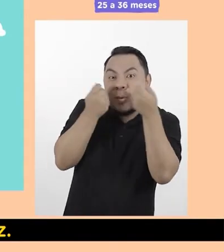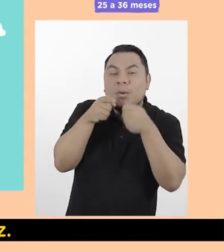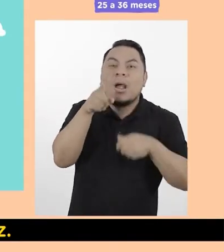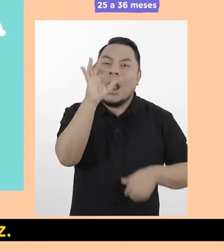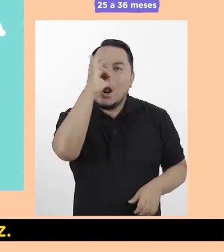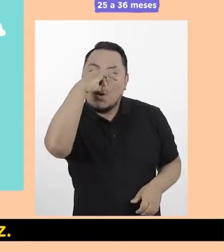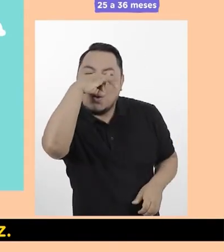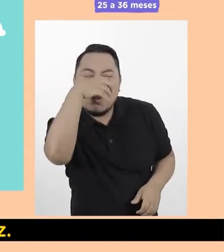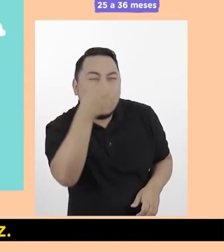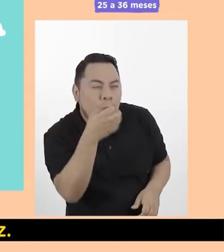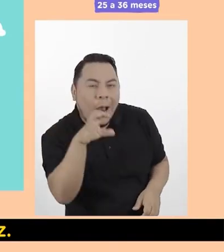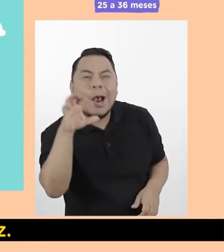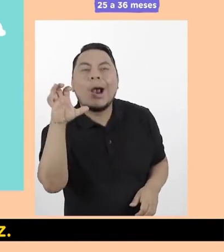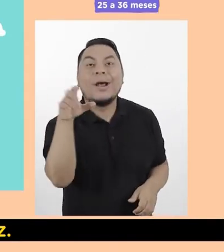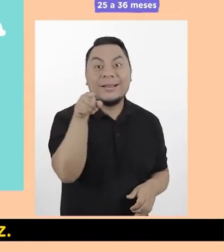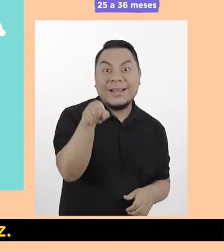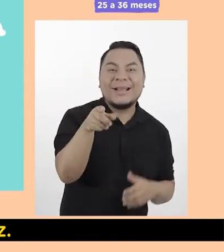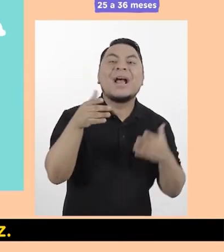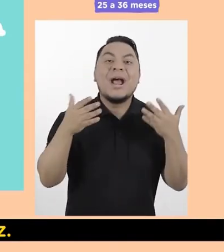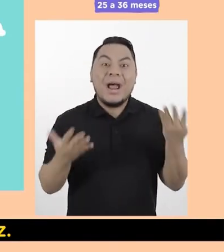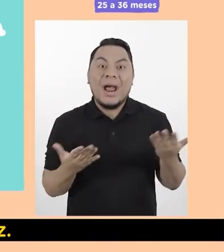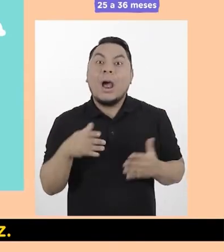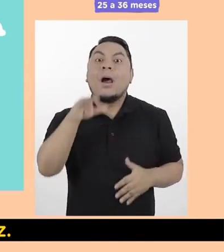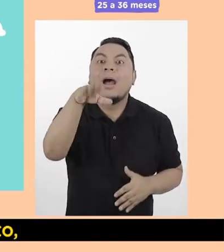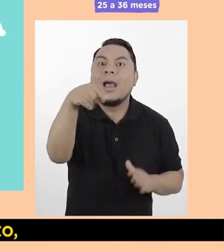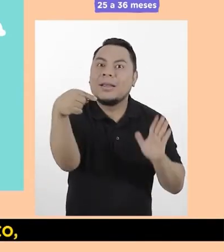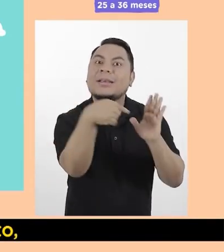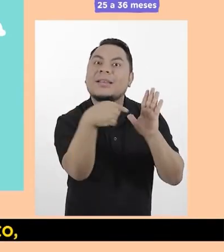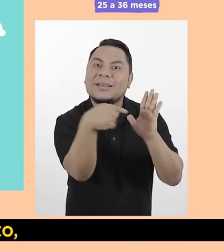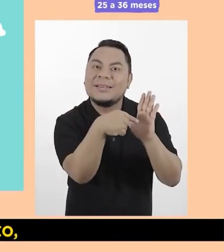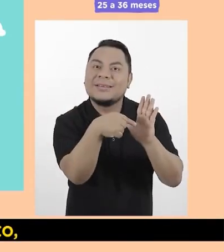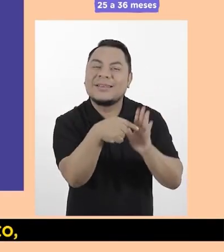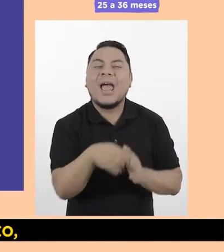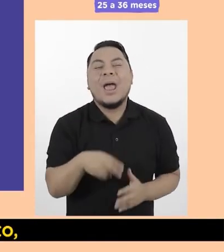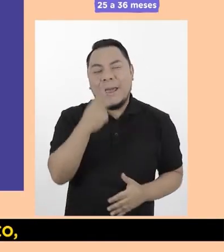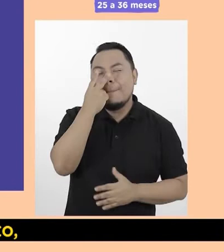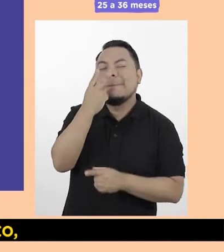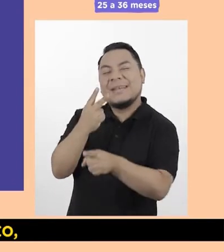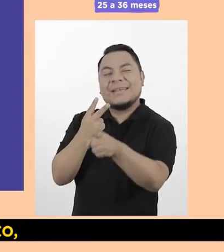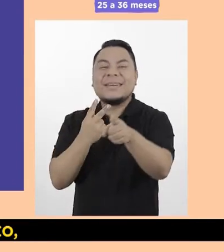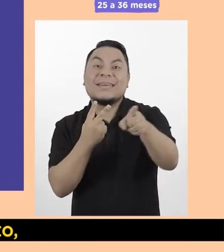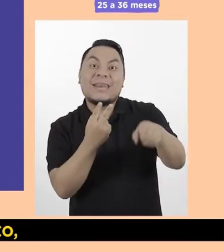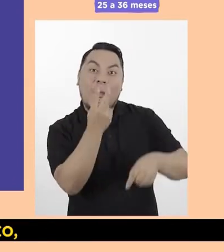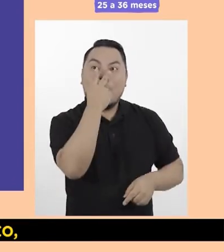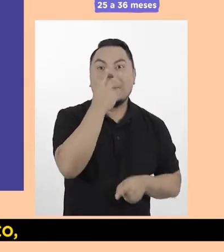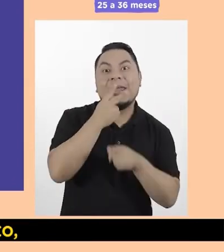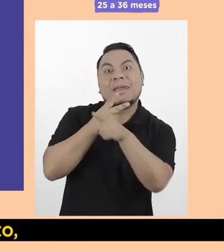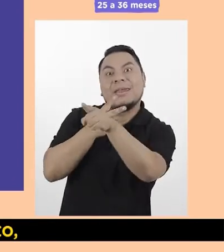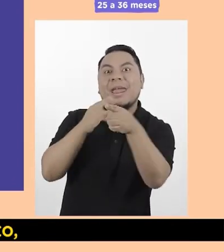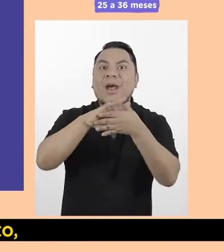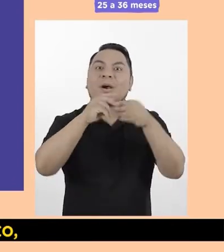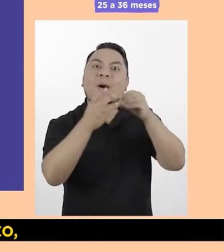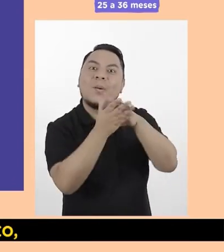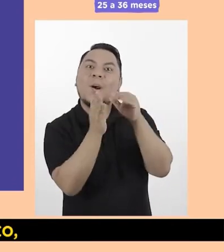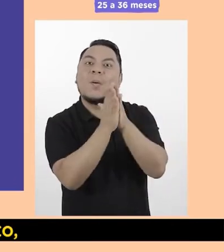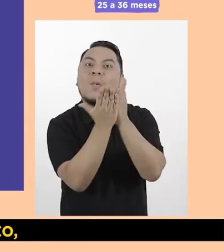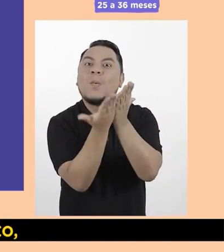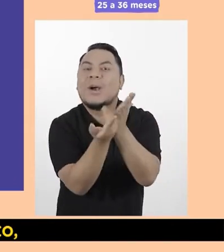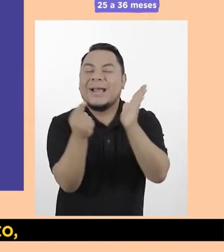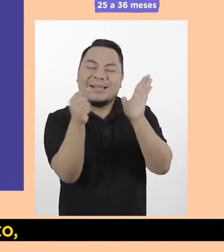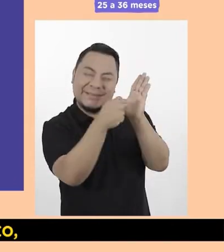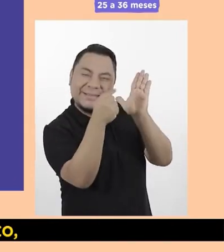caperucita y el lobo feroz. Aquí, mira, mira en